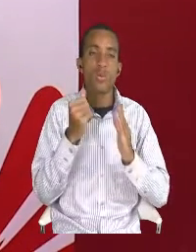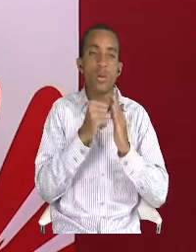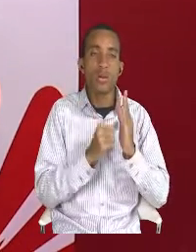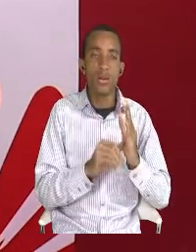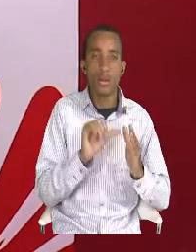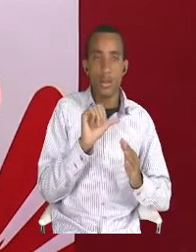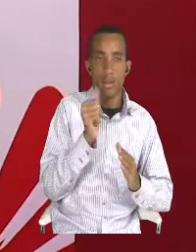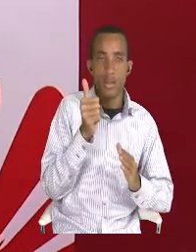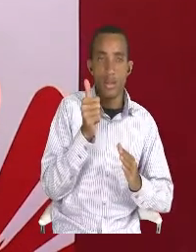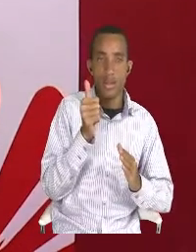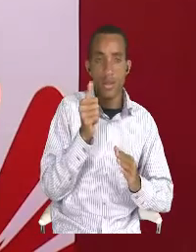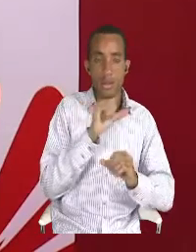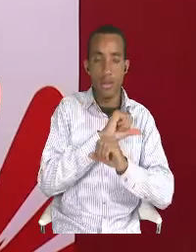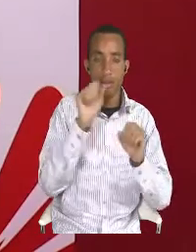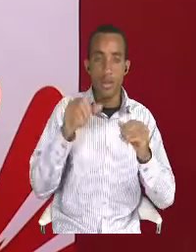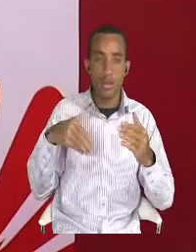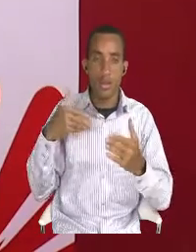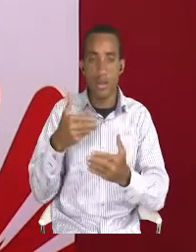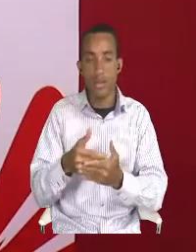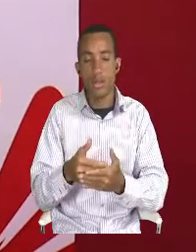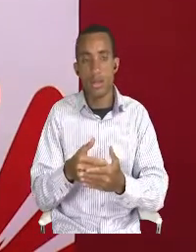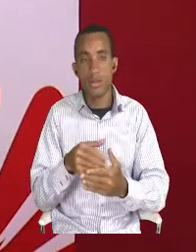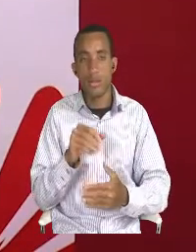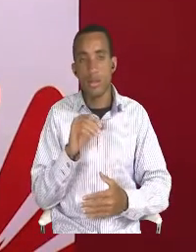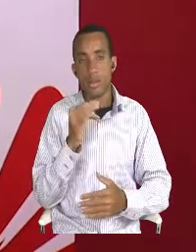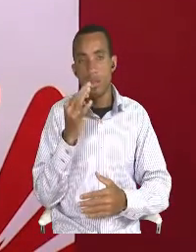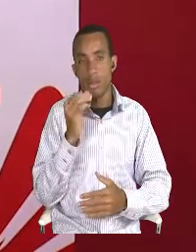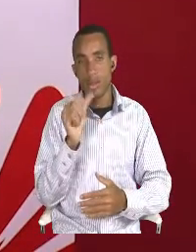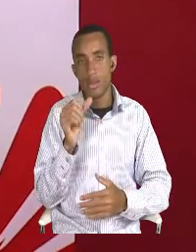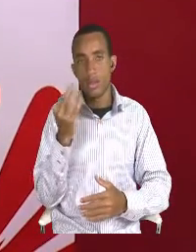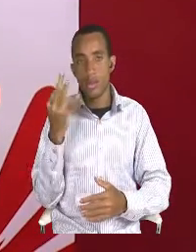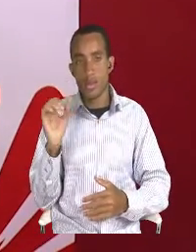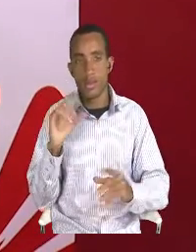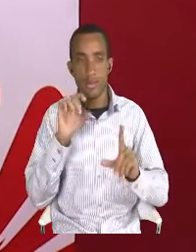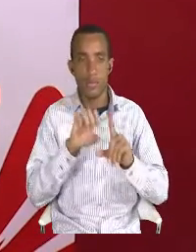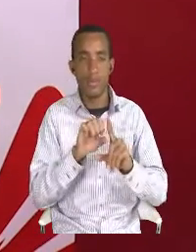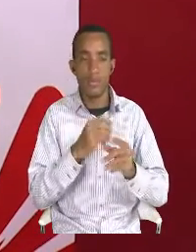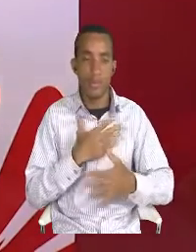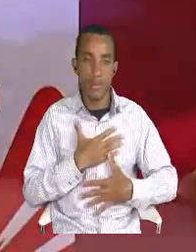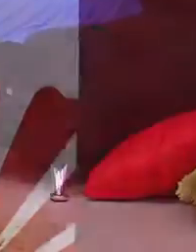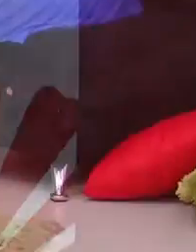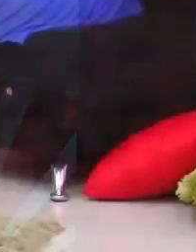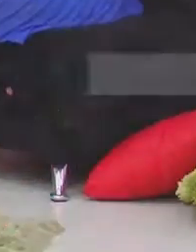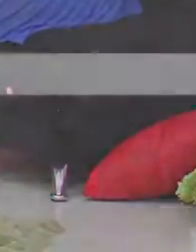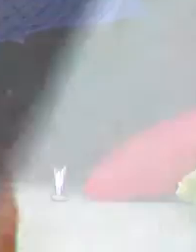mañana de lunes a viernes aquí en Enlace Televisión. Que tengan una feliz mañana. Chao.